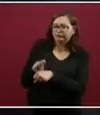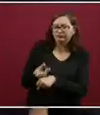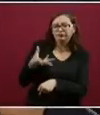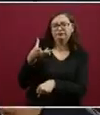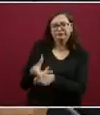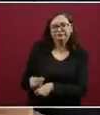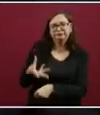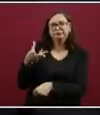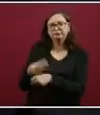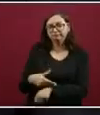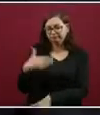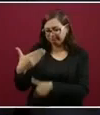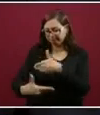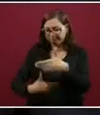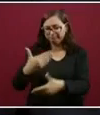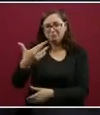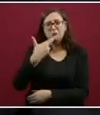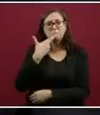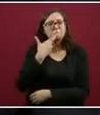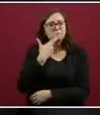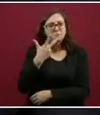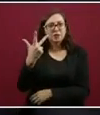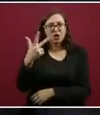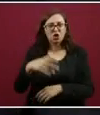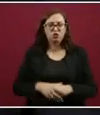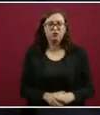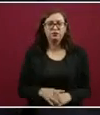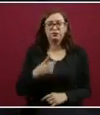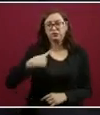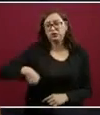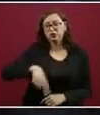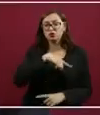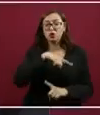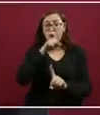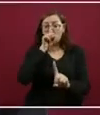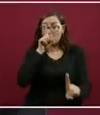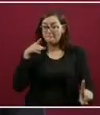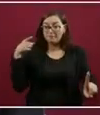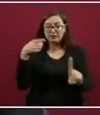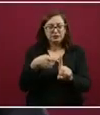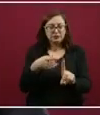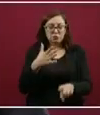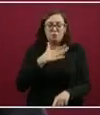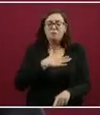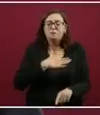mejorar el sistema de salud. El propósito que tenemos es mi compromiso.